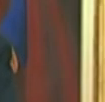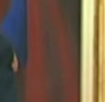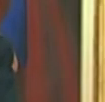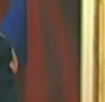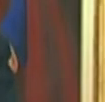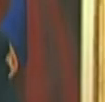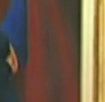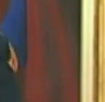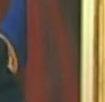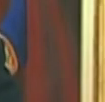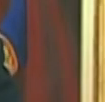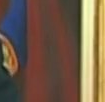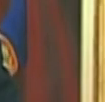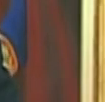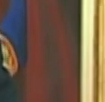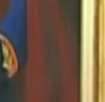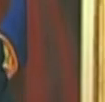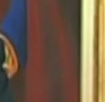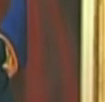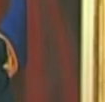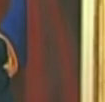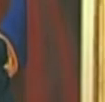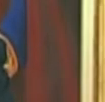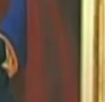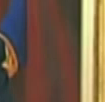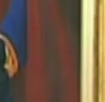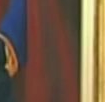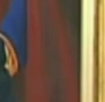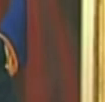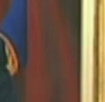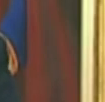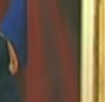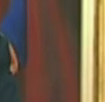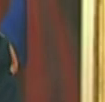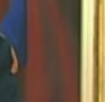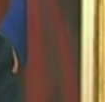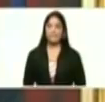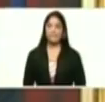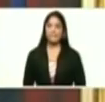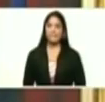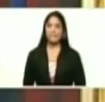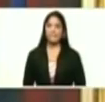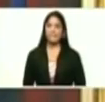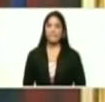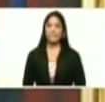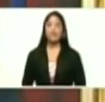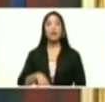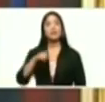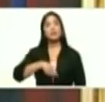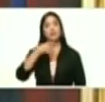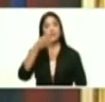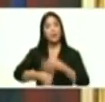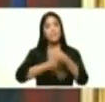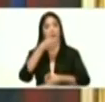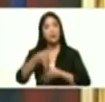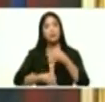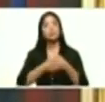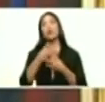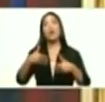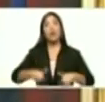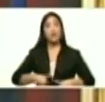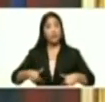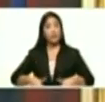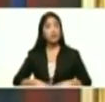luego de este balance extenso, y esta explicación necesaria, haciendo un esfuerzo pedagógico,